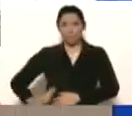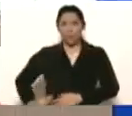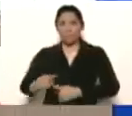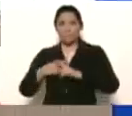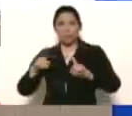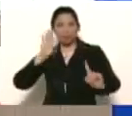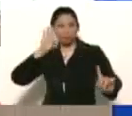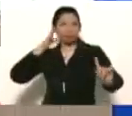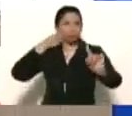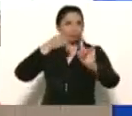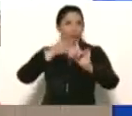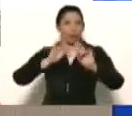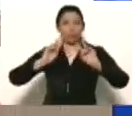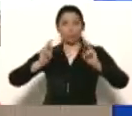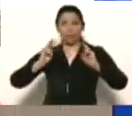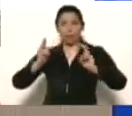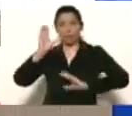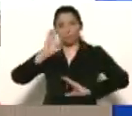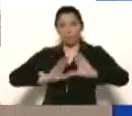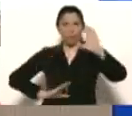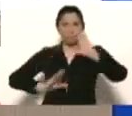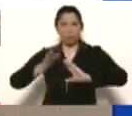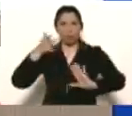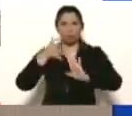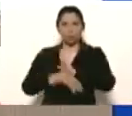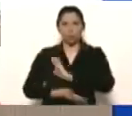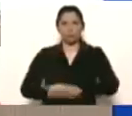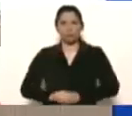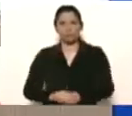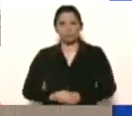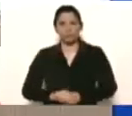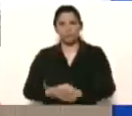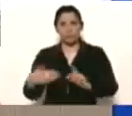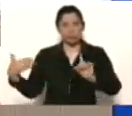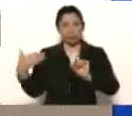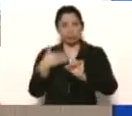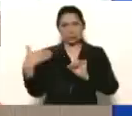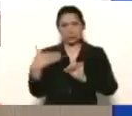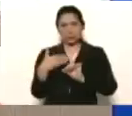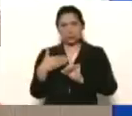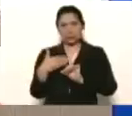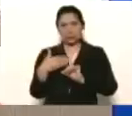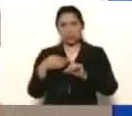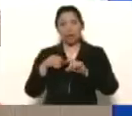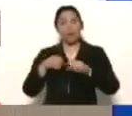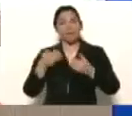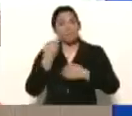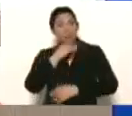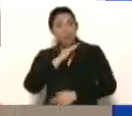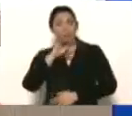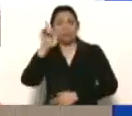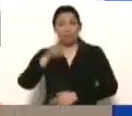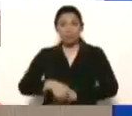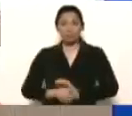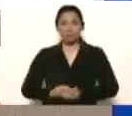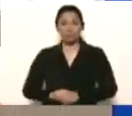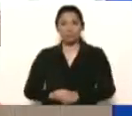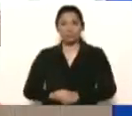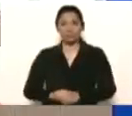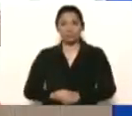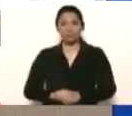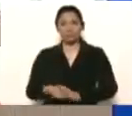abordar los temas científicos relacionados con el ataque a la pandemia también se